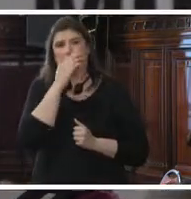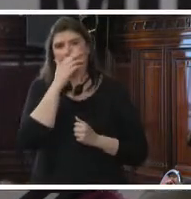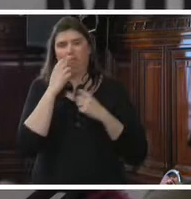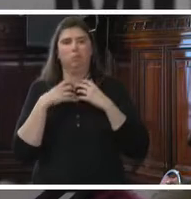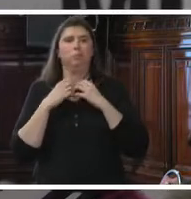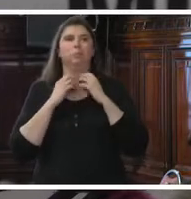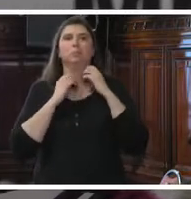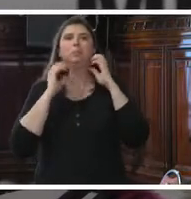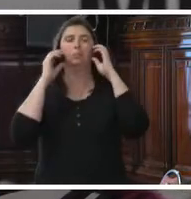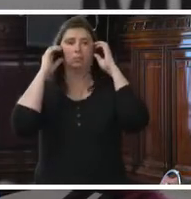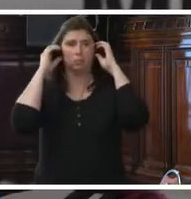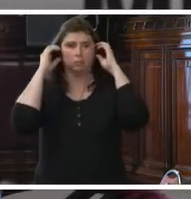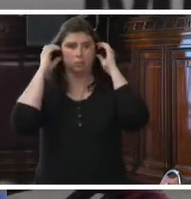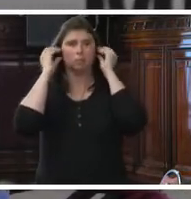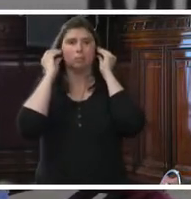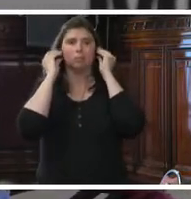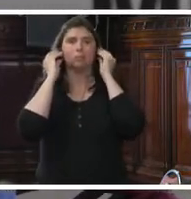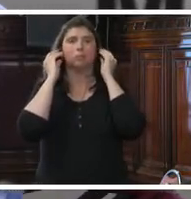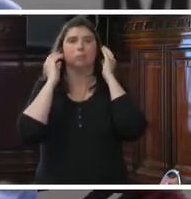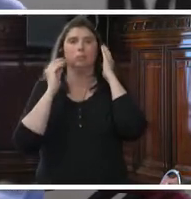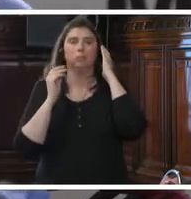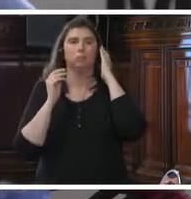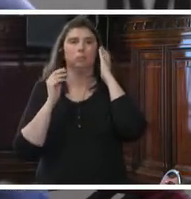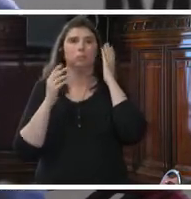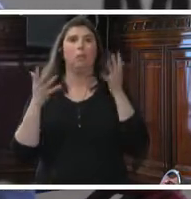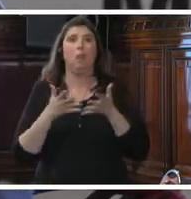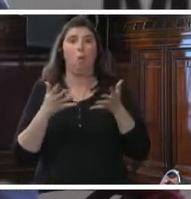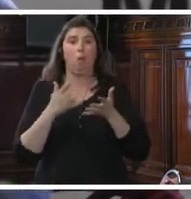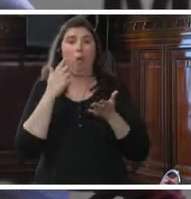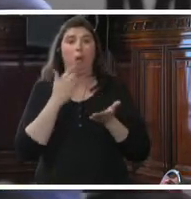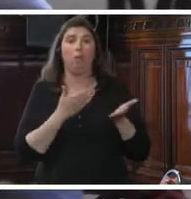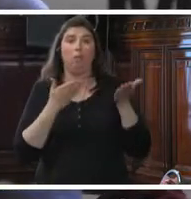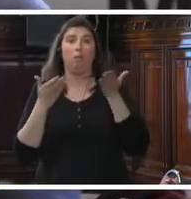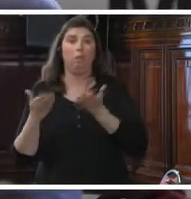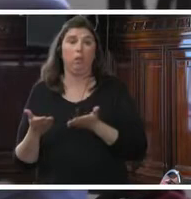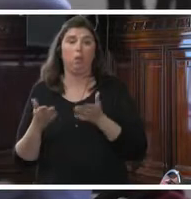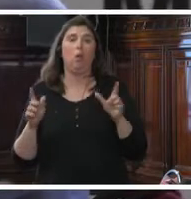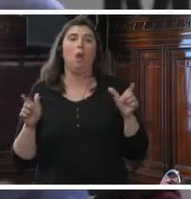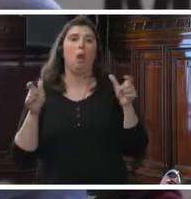I now invite Commissioner Vanucchi to intervene.